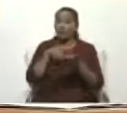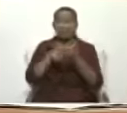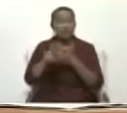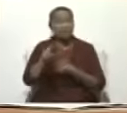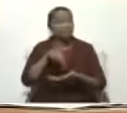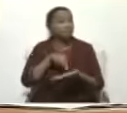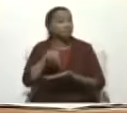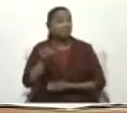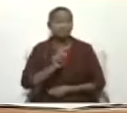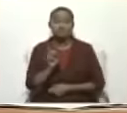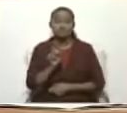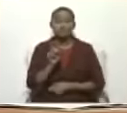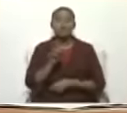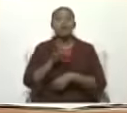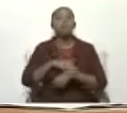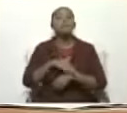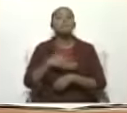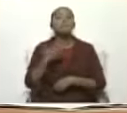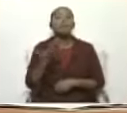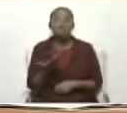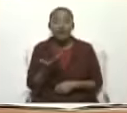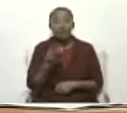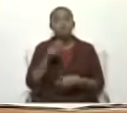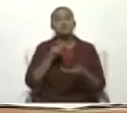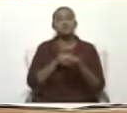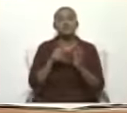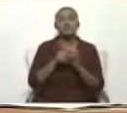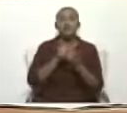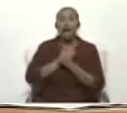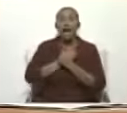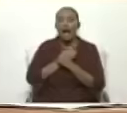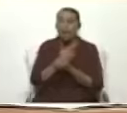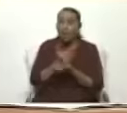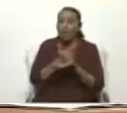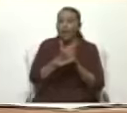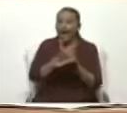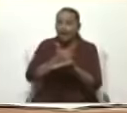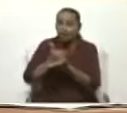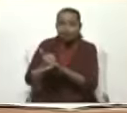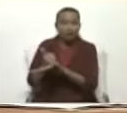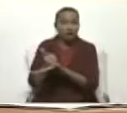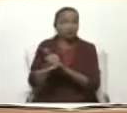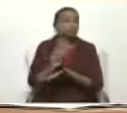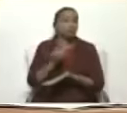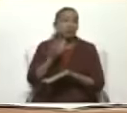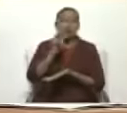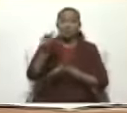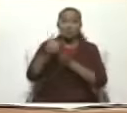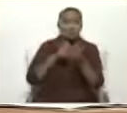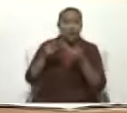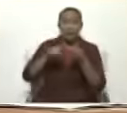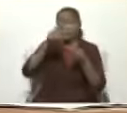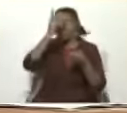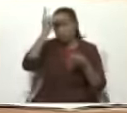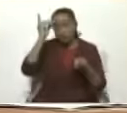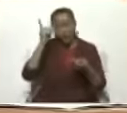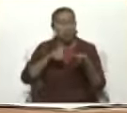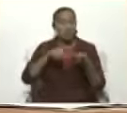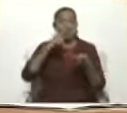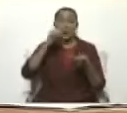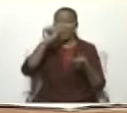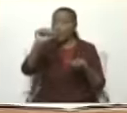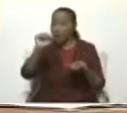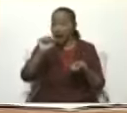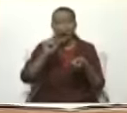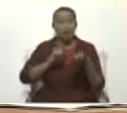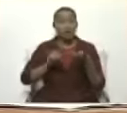¿Por qué? Porque eso se llaman a Venezuela. Porque ya no estaba ni Diosdado, ni Nicolás, no estaban defendiendo, digo, a la figura, al